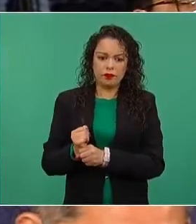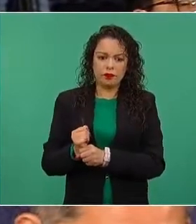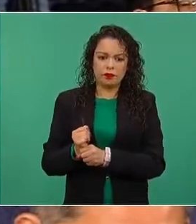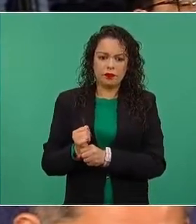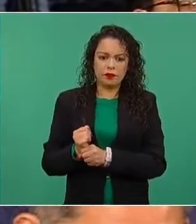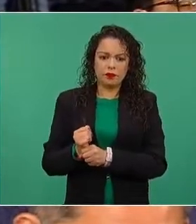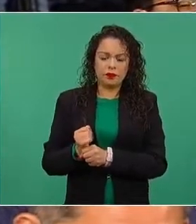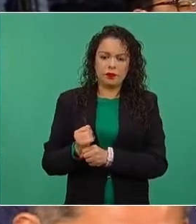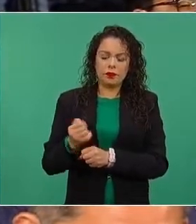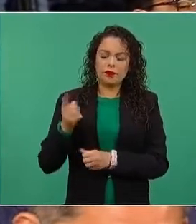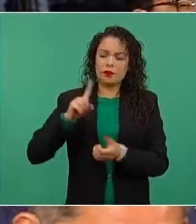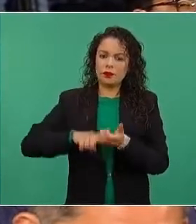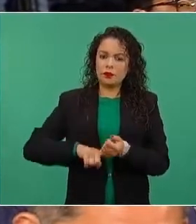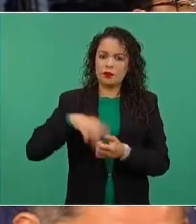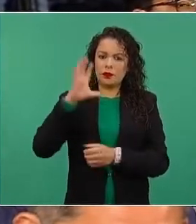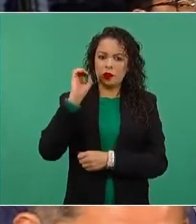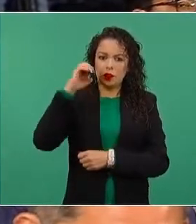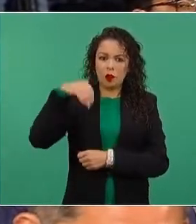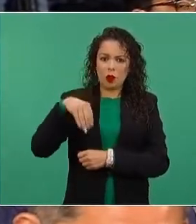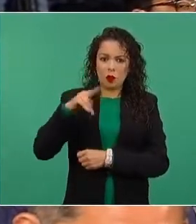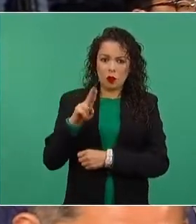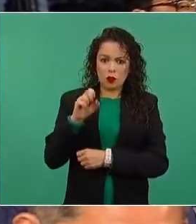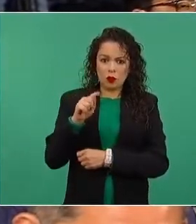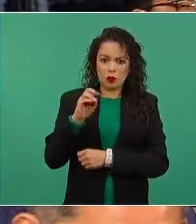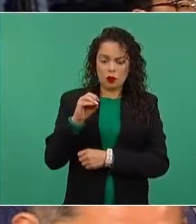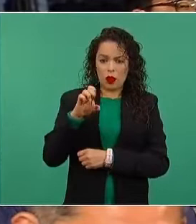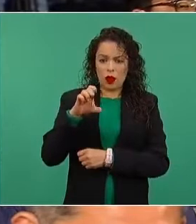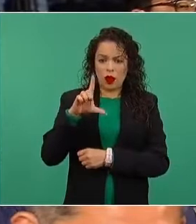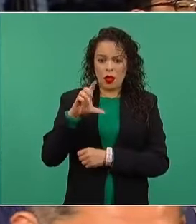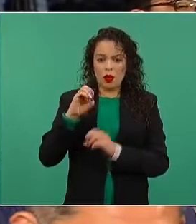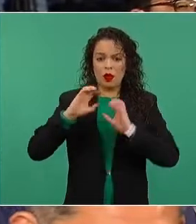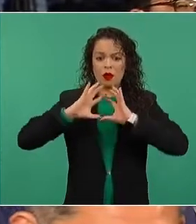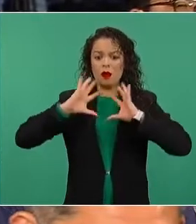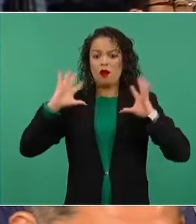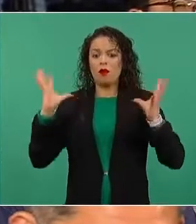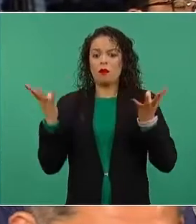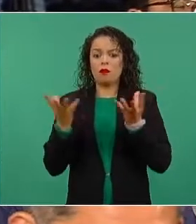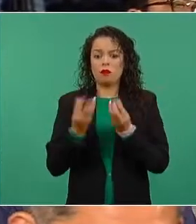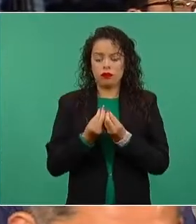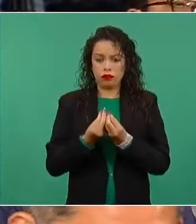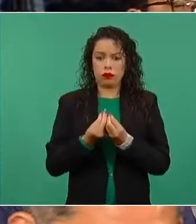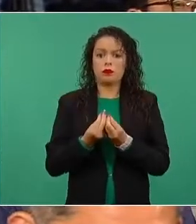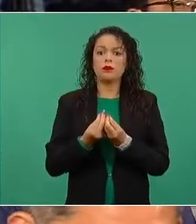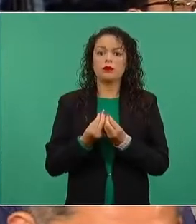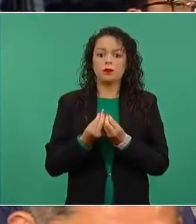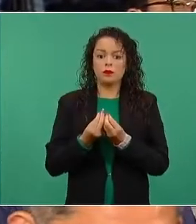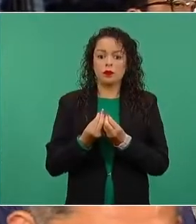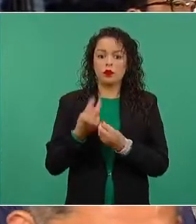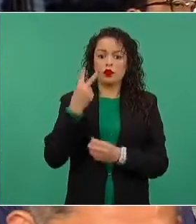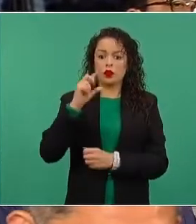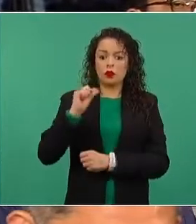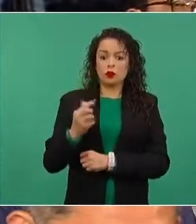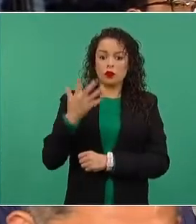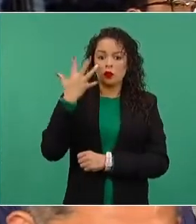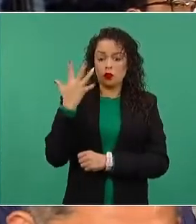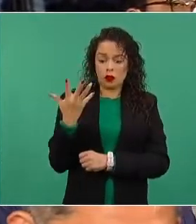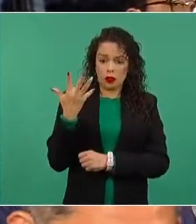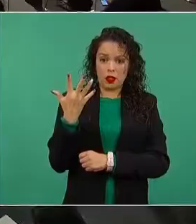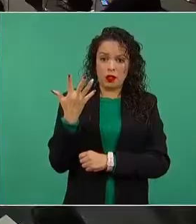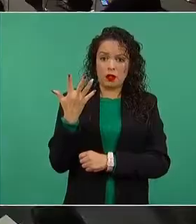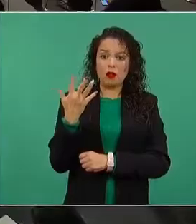de combustóleo, del total de la generación de electricidad en México, solo se produce el 2.5% del